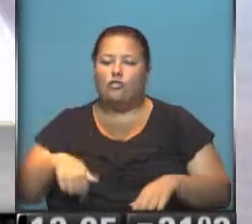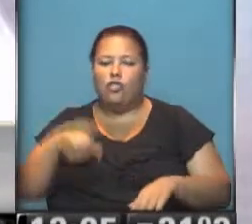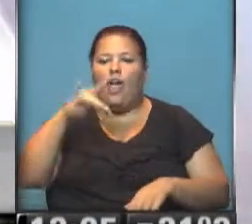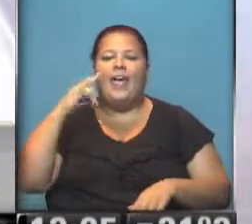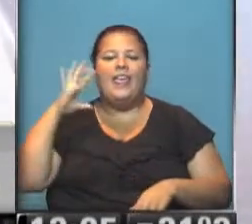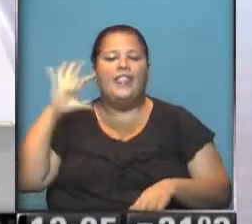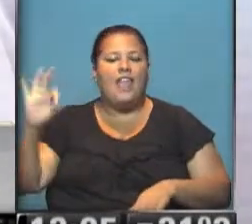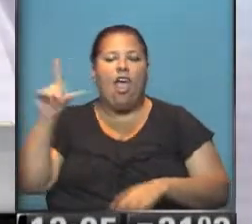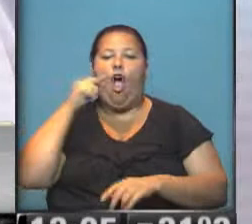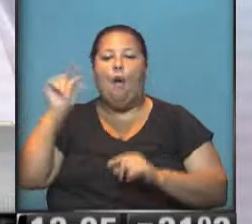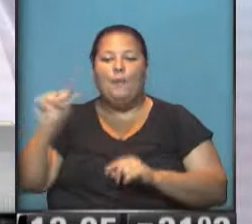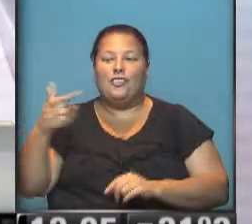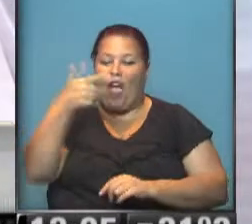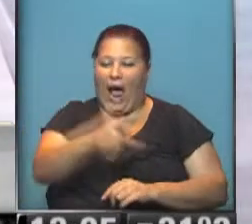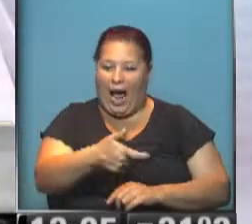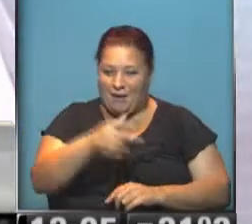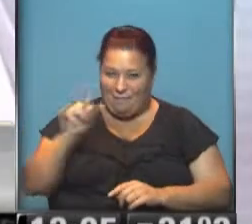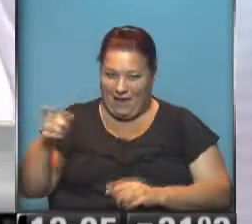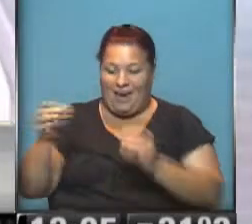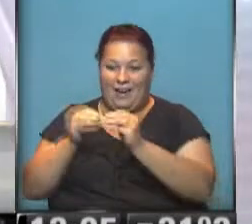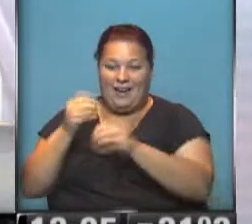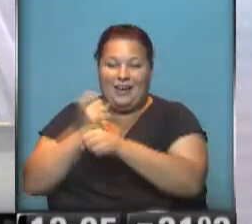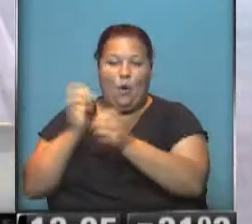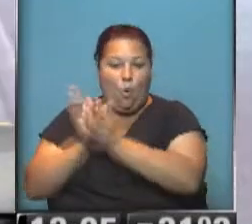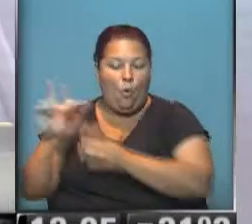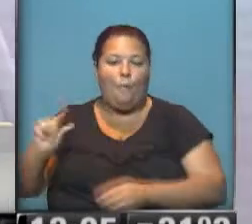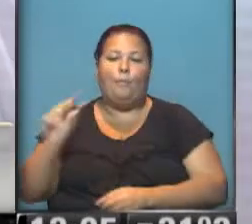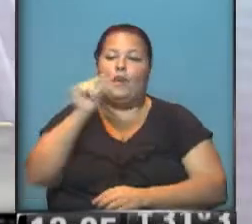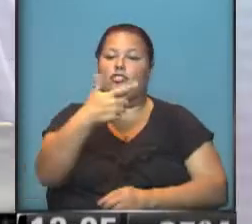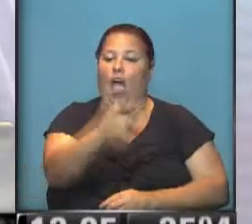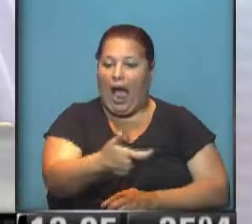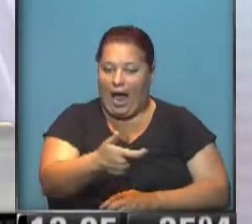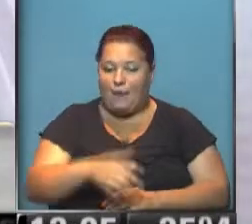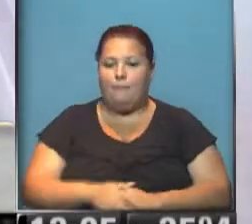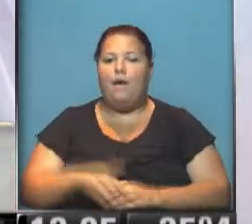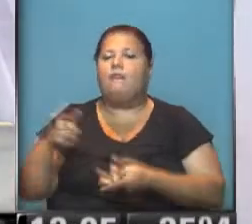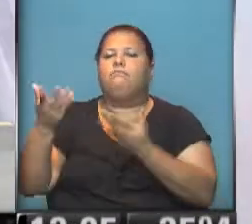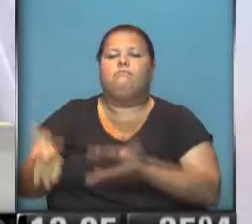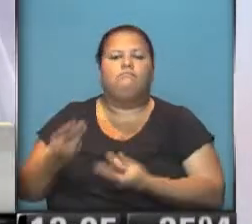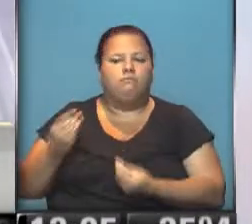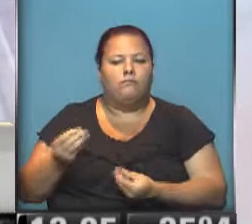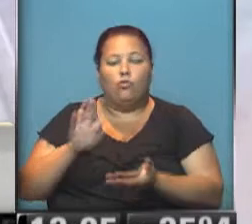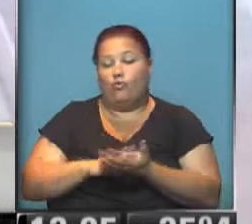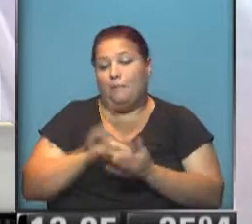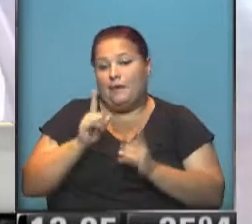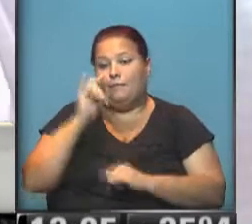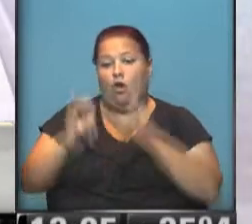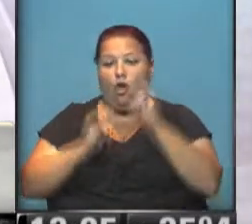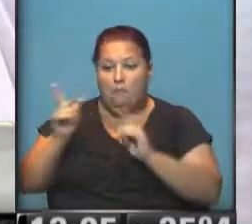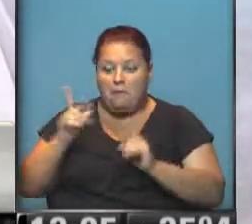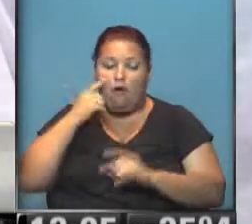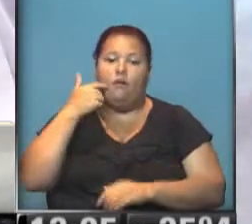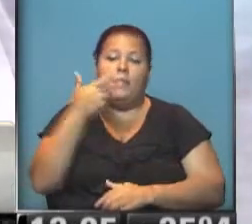Diego Lagomarsino en el expediente? Estamos hablando del colaborador de Nisman que le llevó el arma, según él propiamente contó,